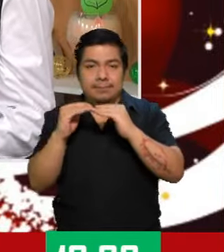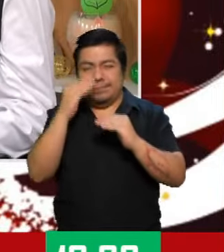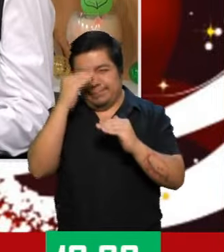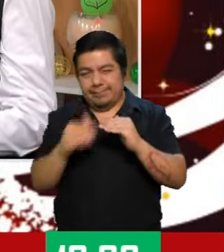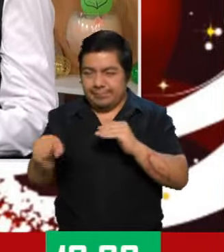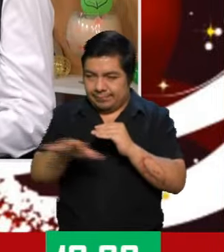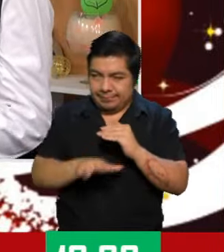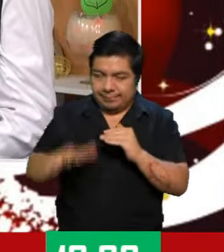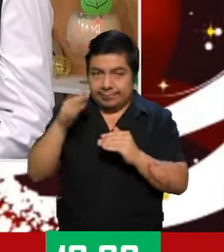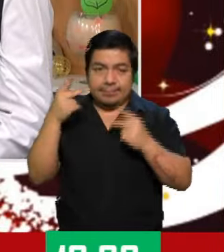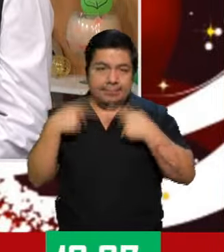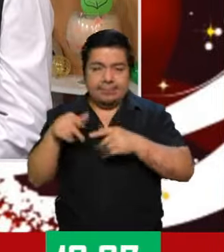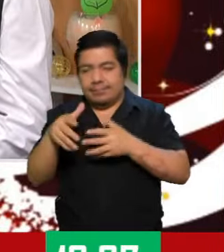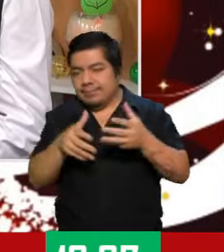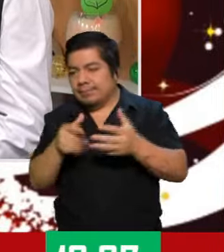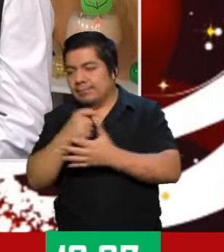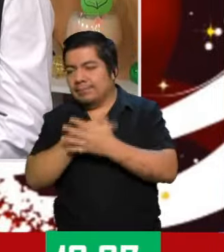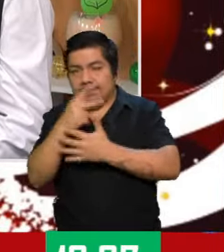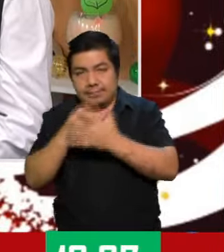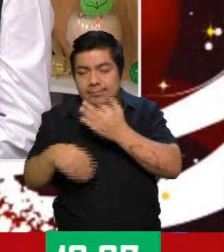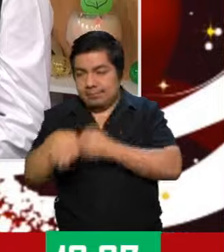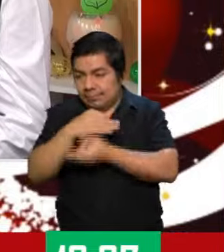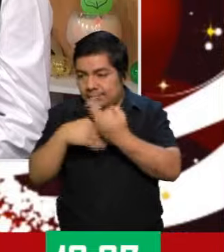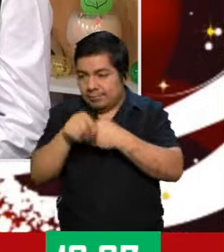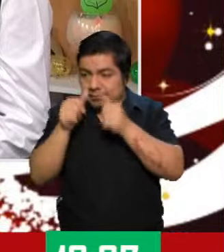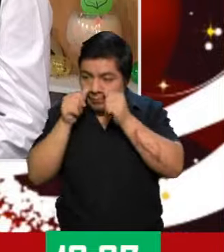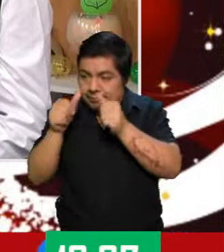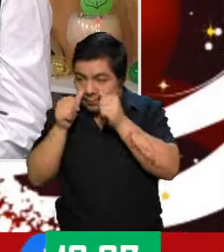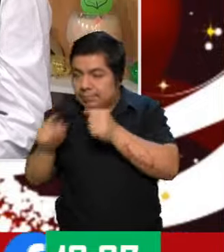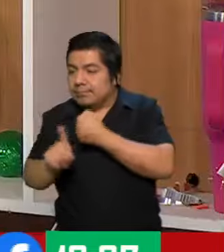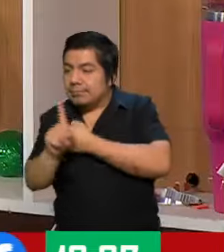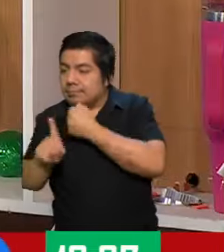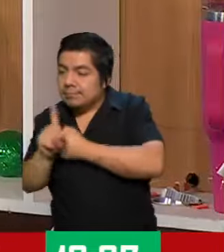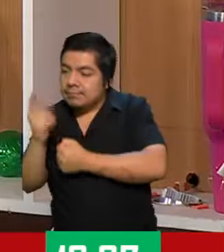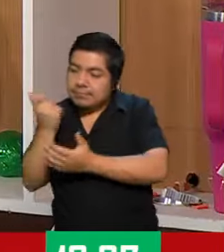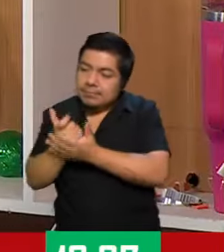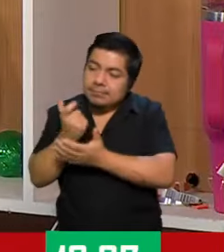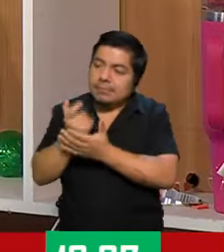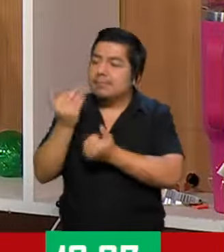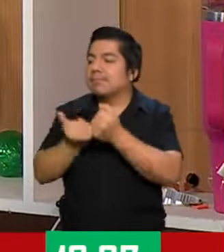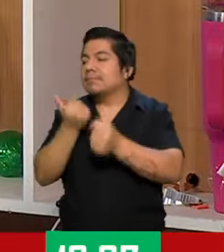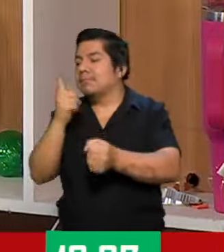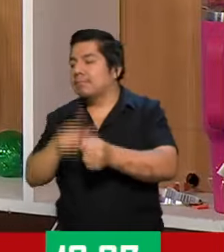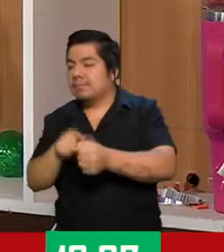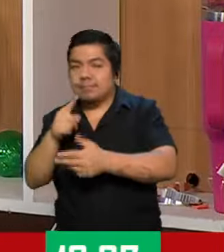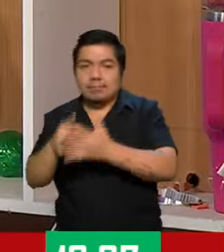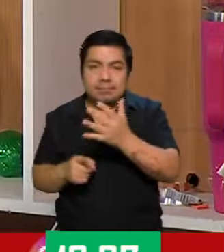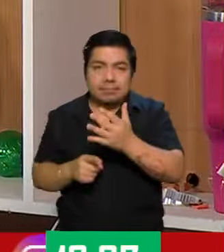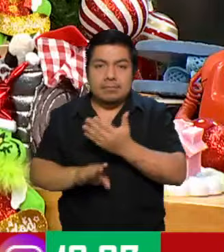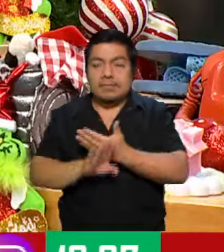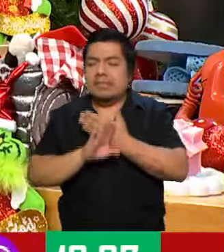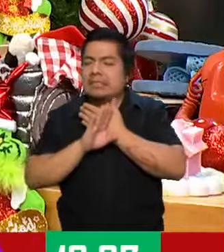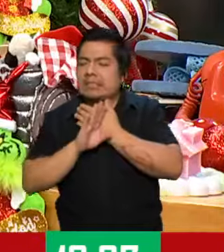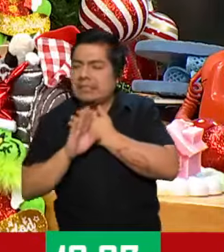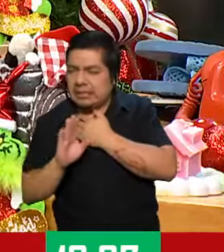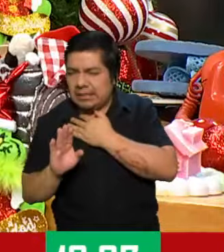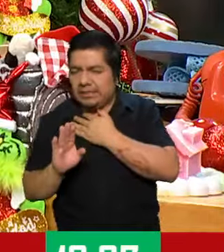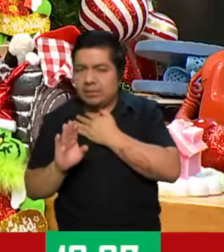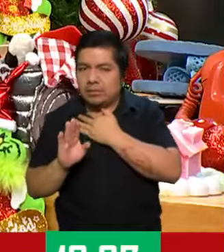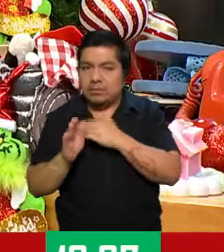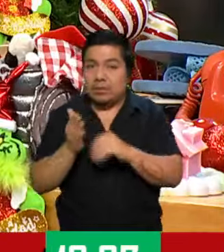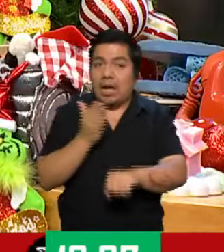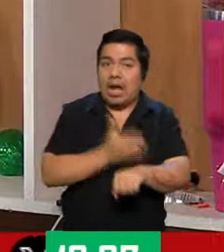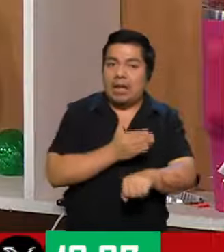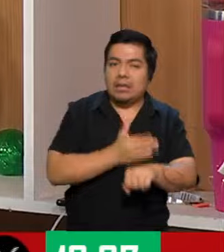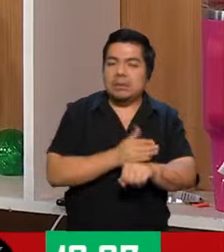en esto que recorre nuestra estrategia, que es la atención a las causas económicas y sociales. Claro. Prevención más que castigo, ¿no, Pablo? Creo que